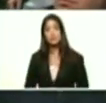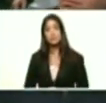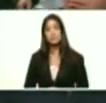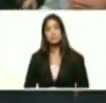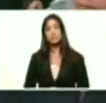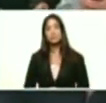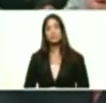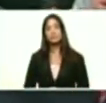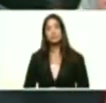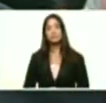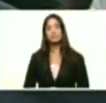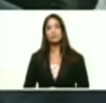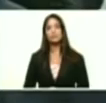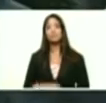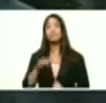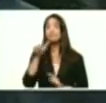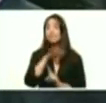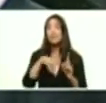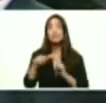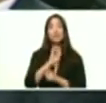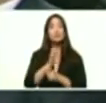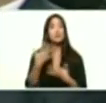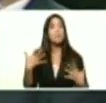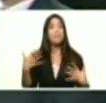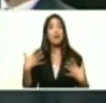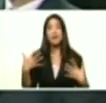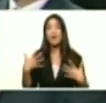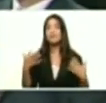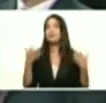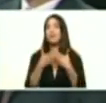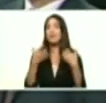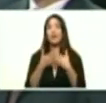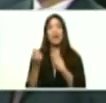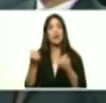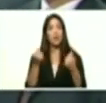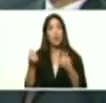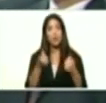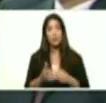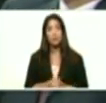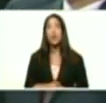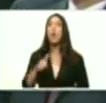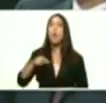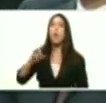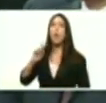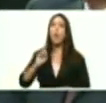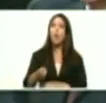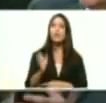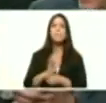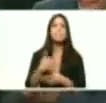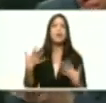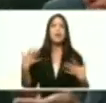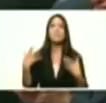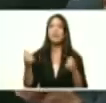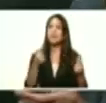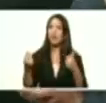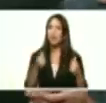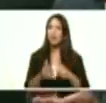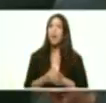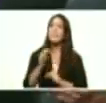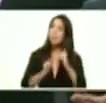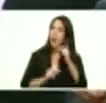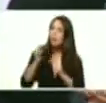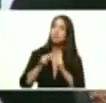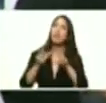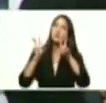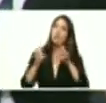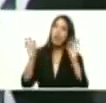Órdenes. En una situación de emergencia, de guerra económica, estoy dando órdenes para la emergencia económica, para construir un